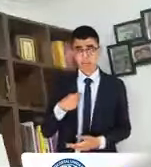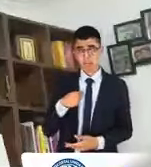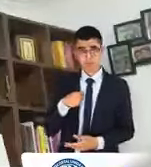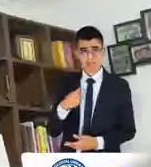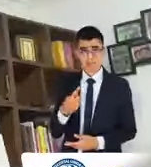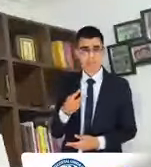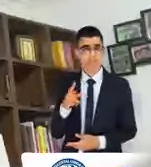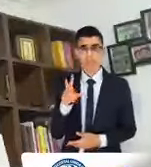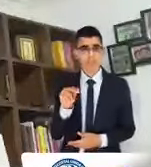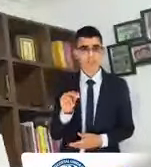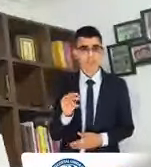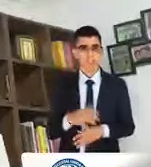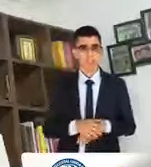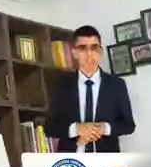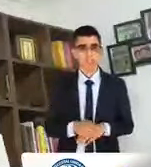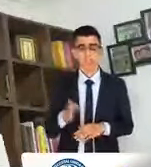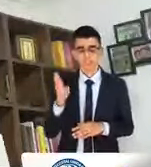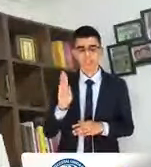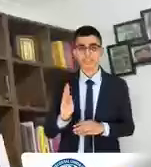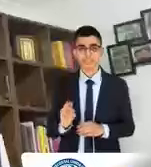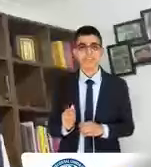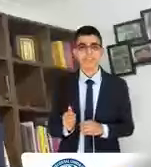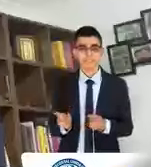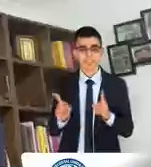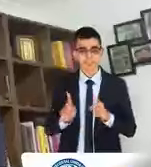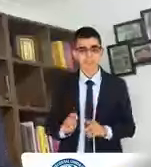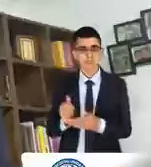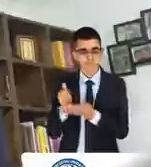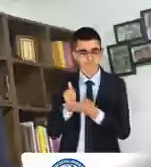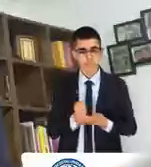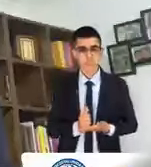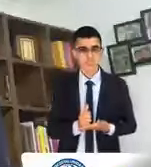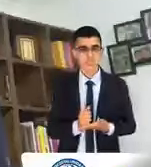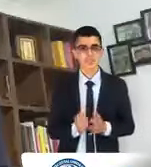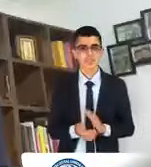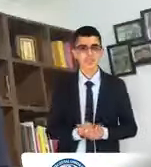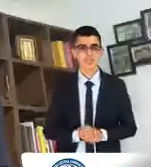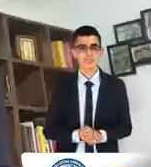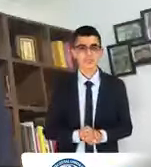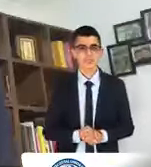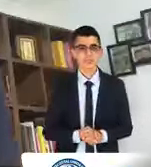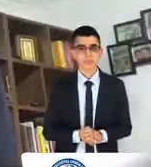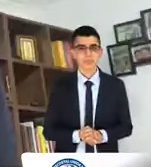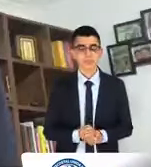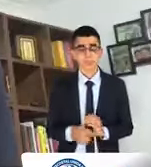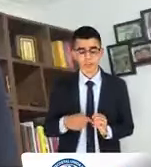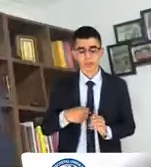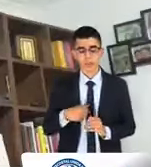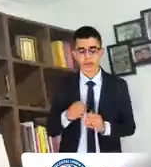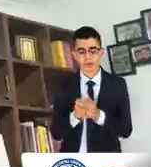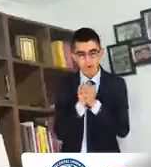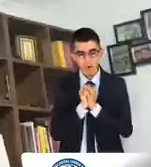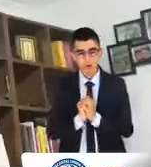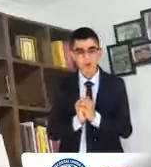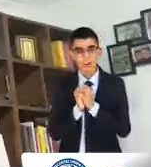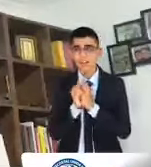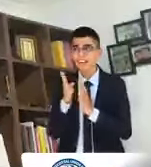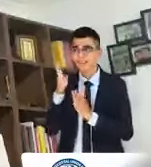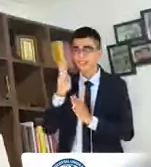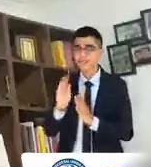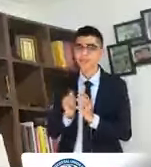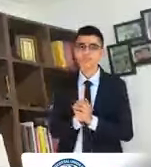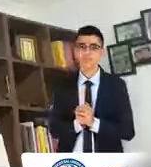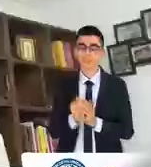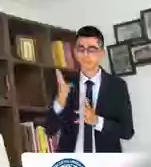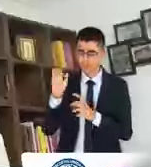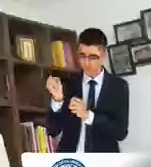Dios le bendiga en el temor de Dios. Yo voy a hacer una oración por usted ahora. Soberano Dios, tú